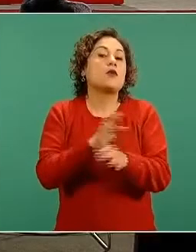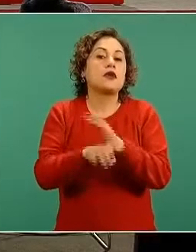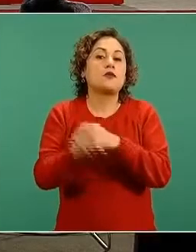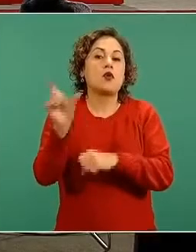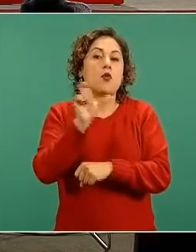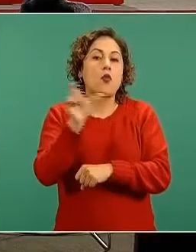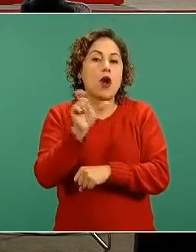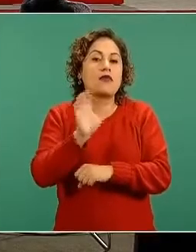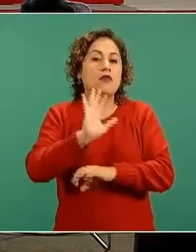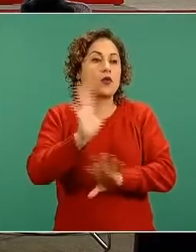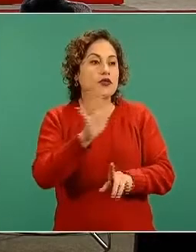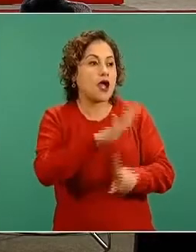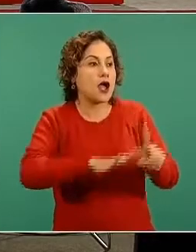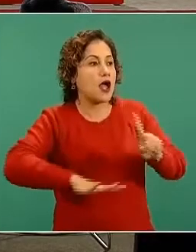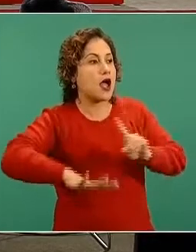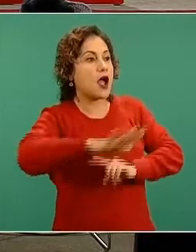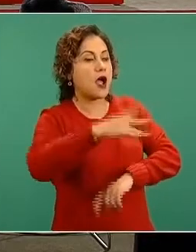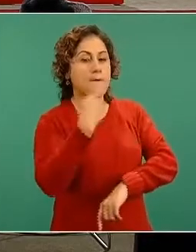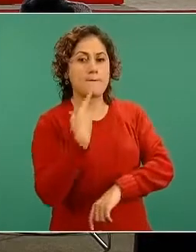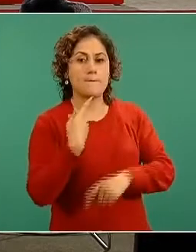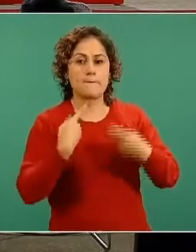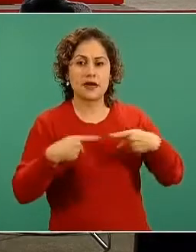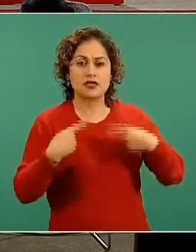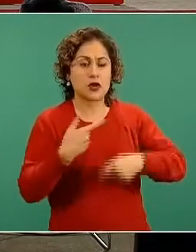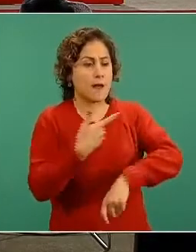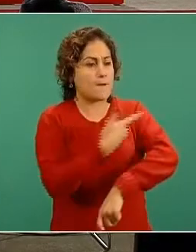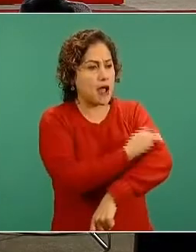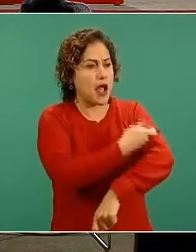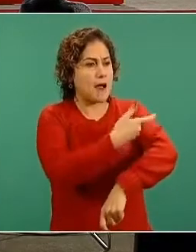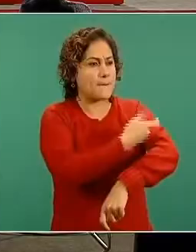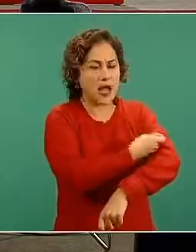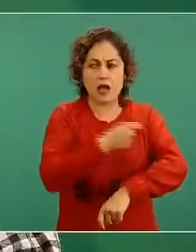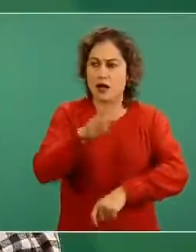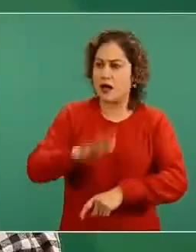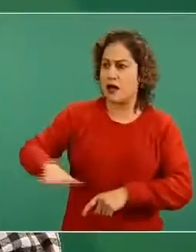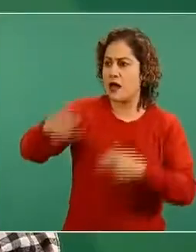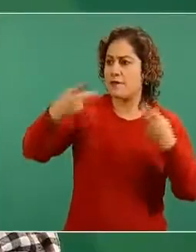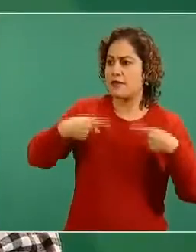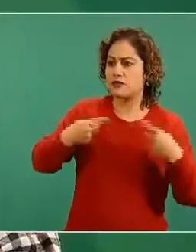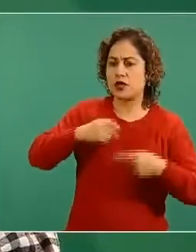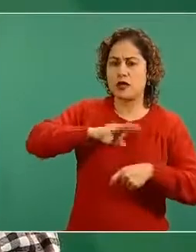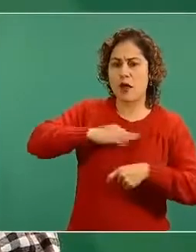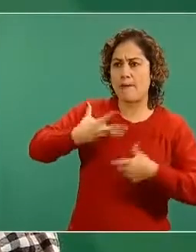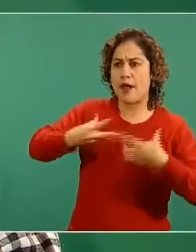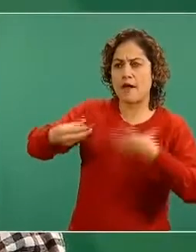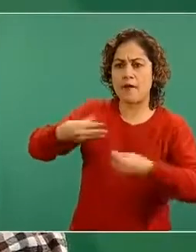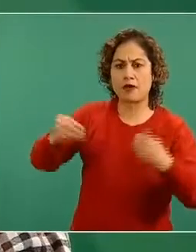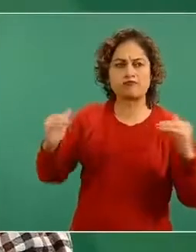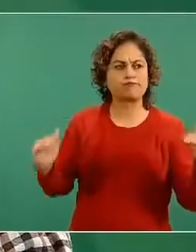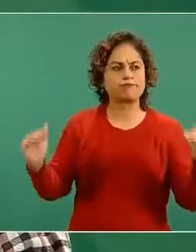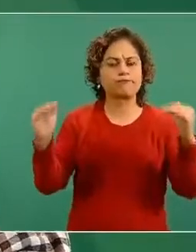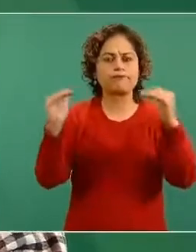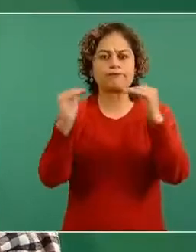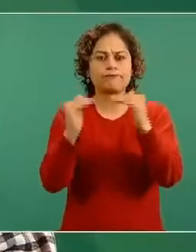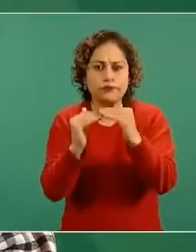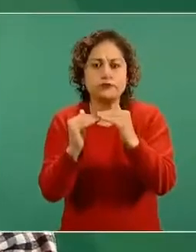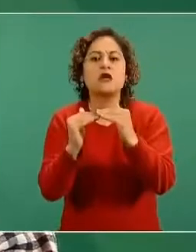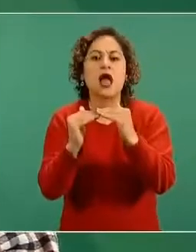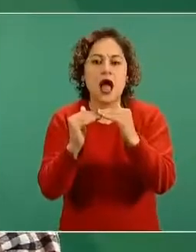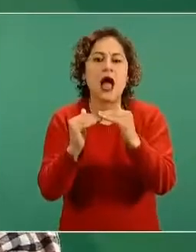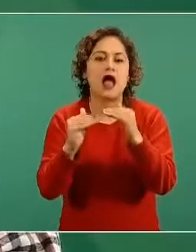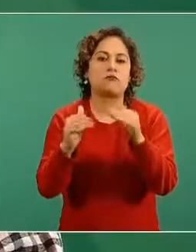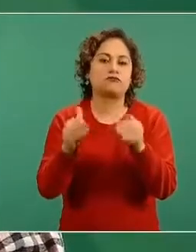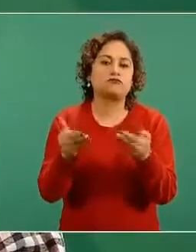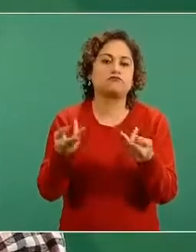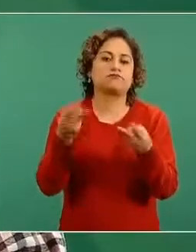relevante de personas que tengan anticuerpos. Este porcentaje se va a componer de personas que sean vacunadas, será la